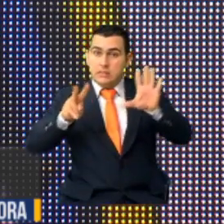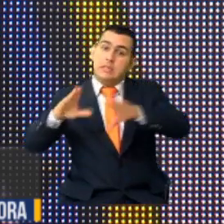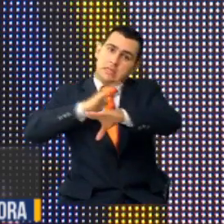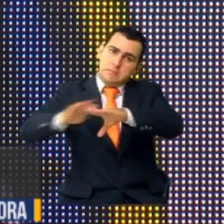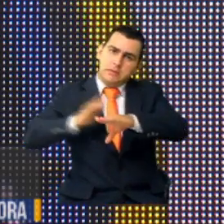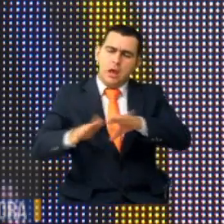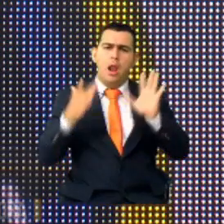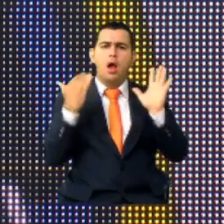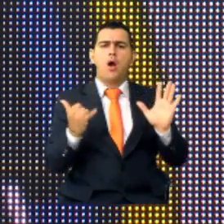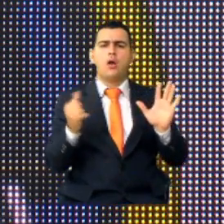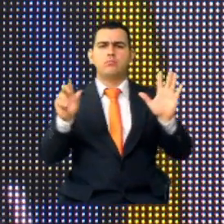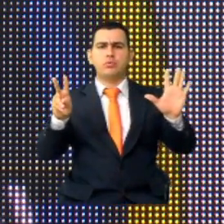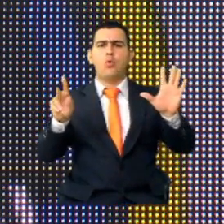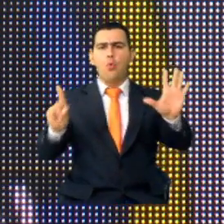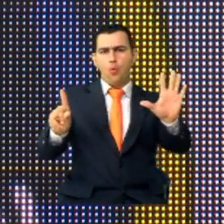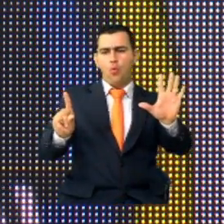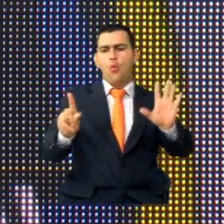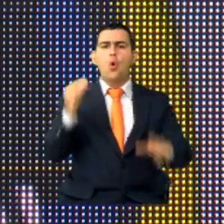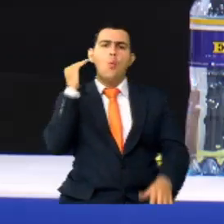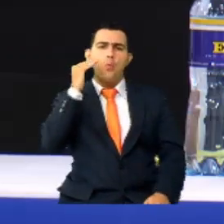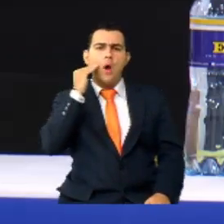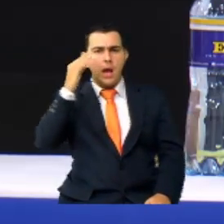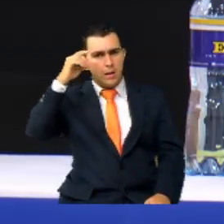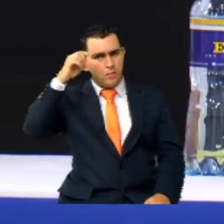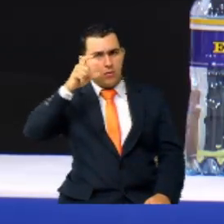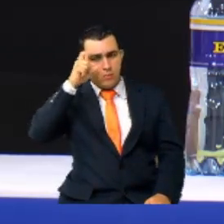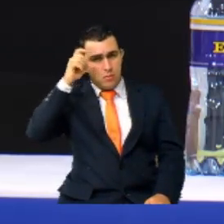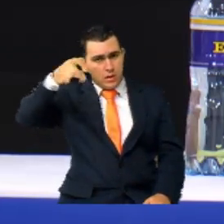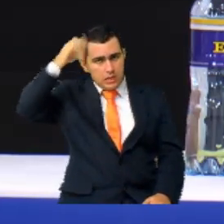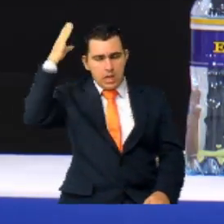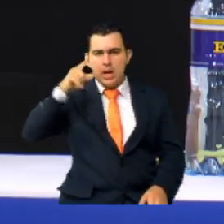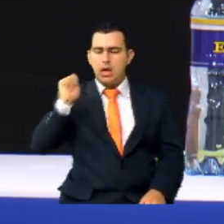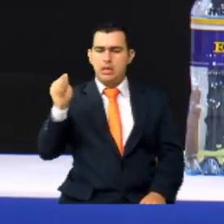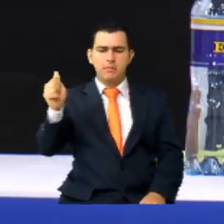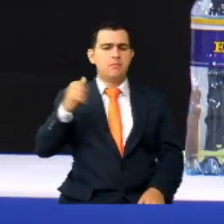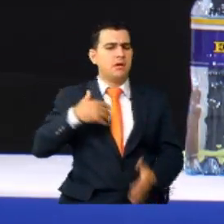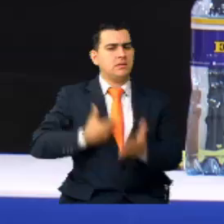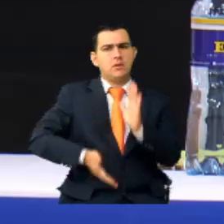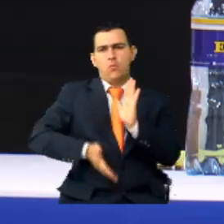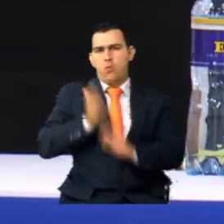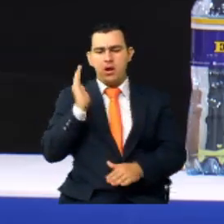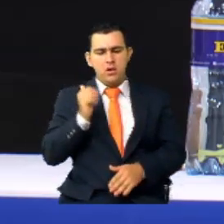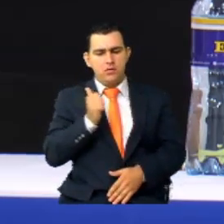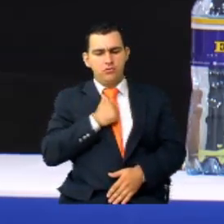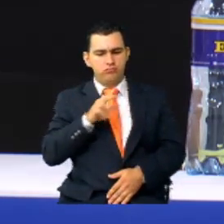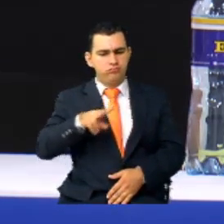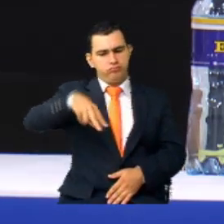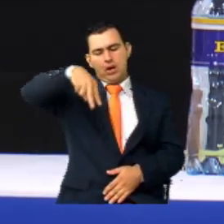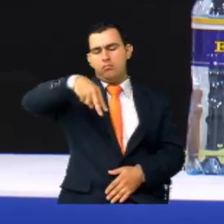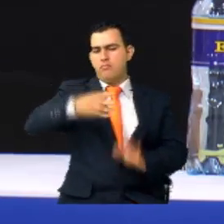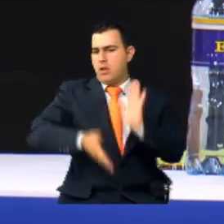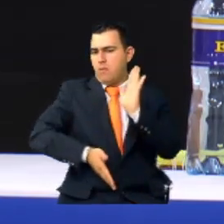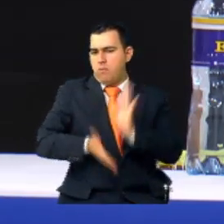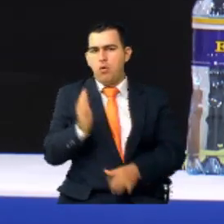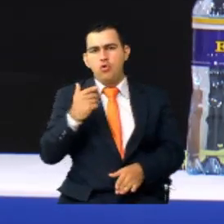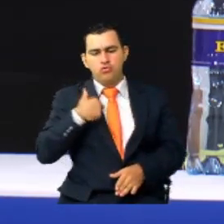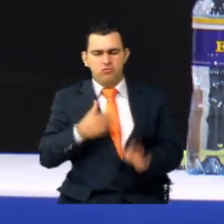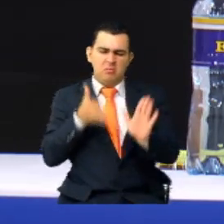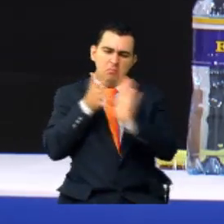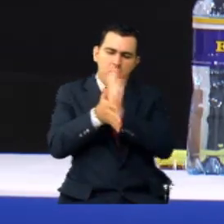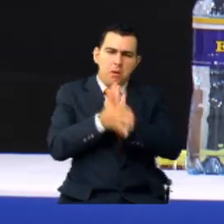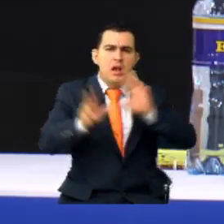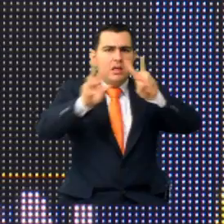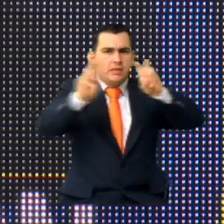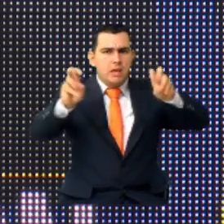citados, ya que la candidata Liliana Patricia Botero de Cote se retiró del recinto asegurando y afirmando algunos temas